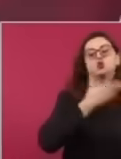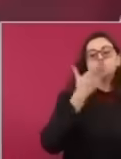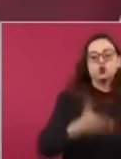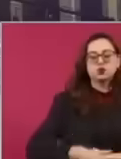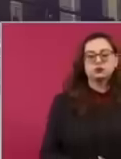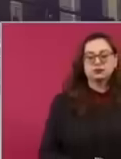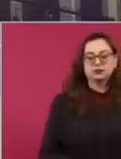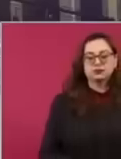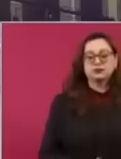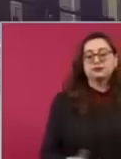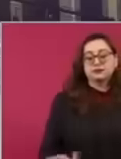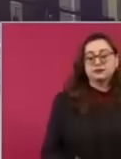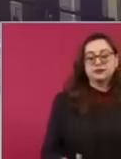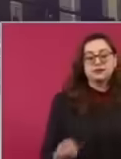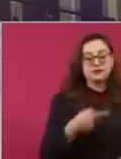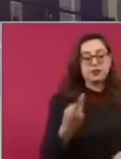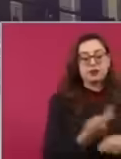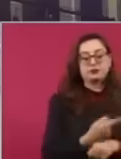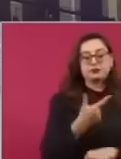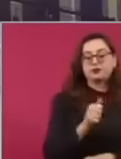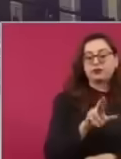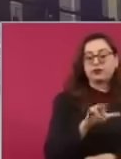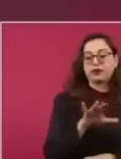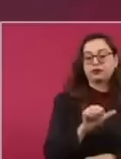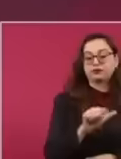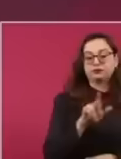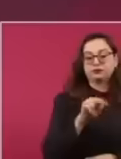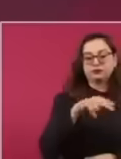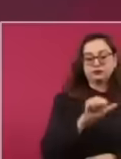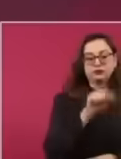Luego, la formación de García Luna viene del CISEN.